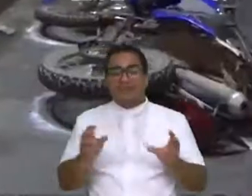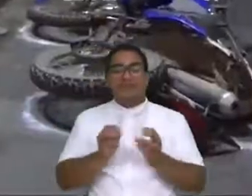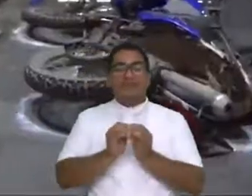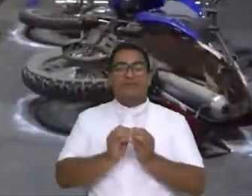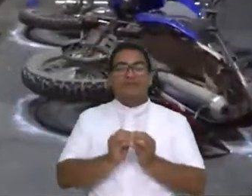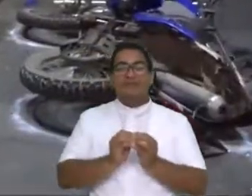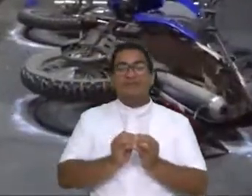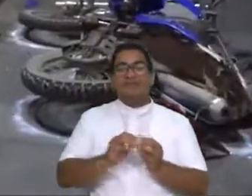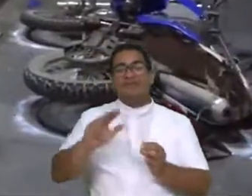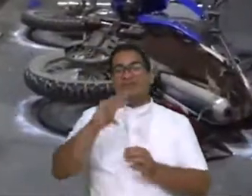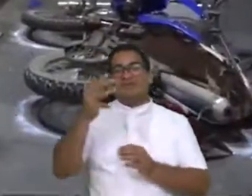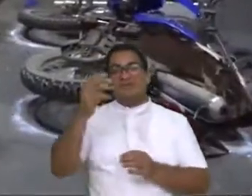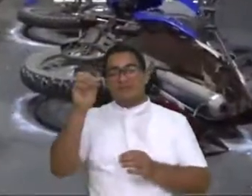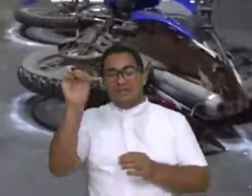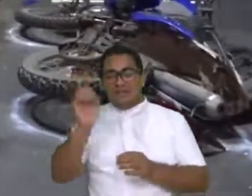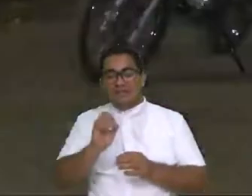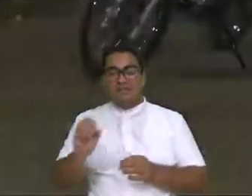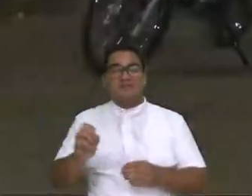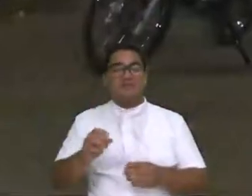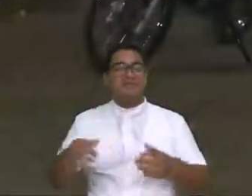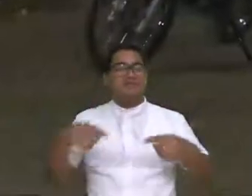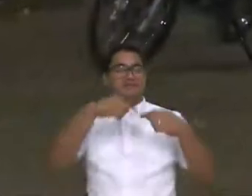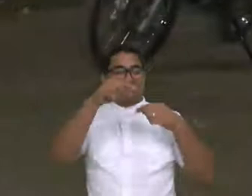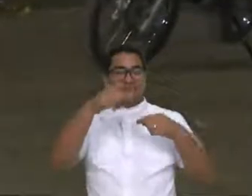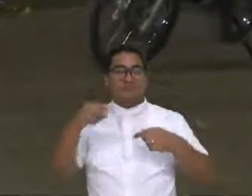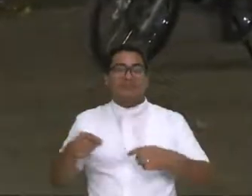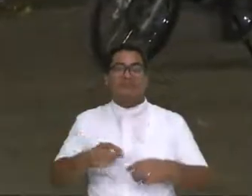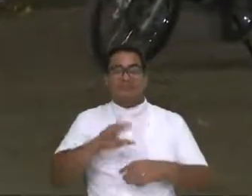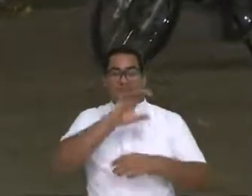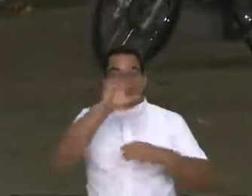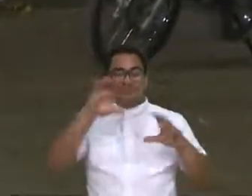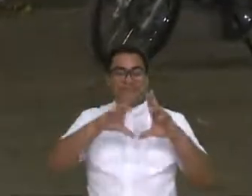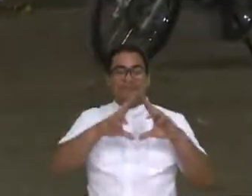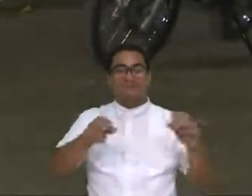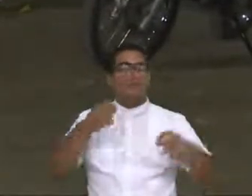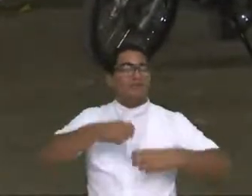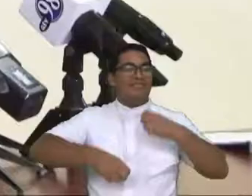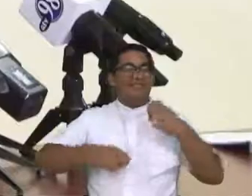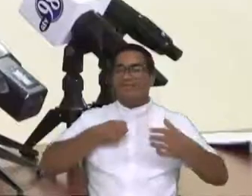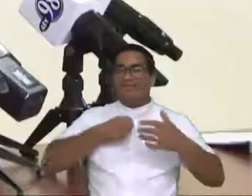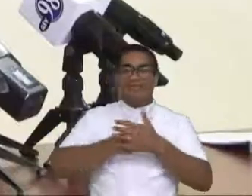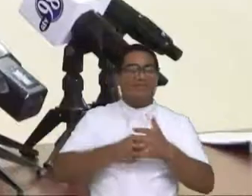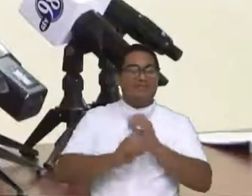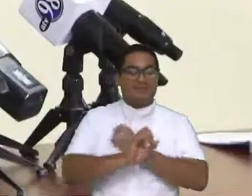de más del 90% de los municipios sin fallecidos por accidentes.